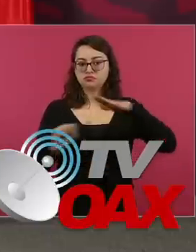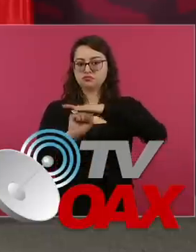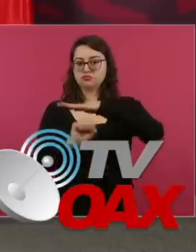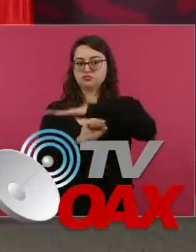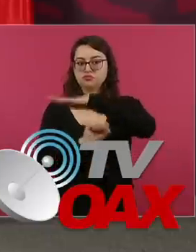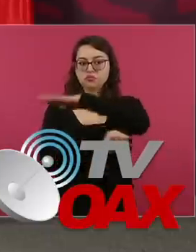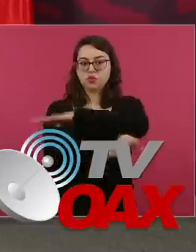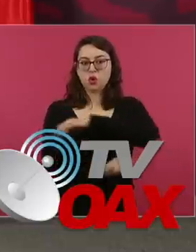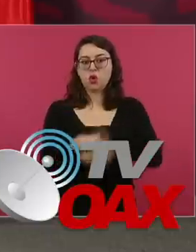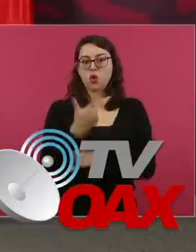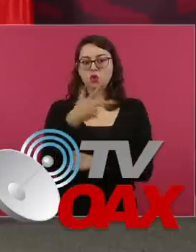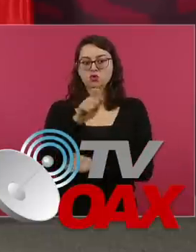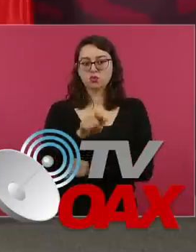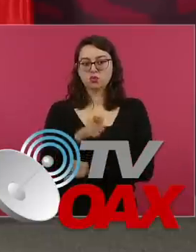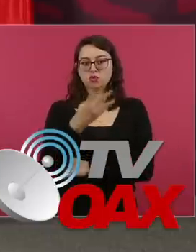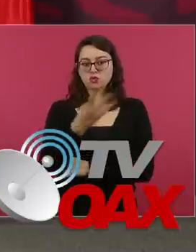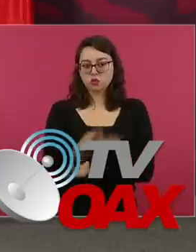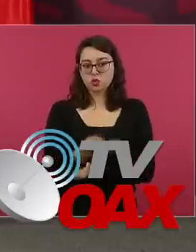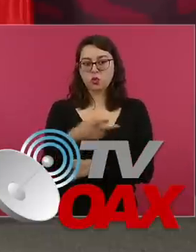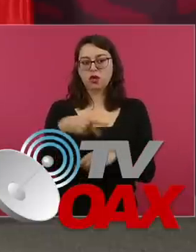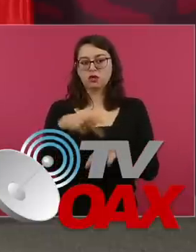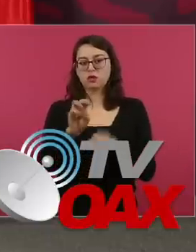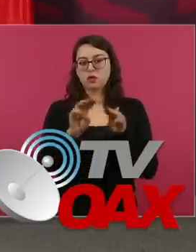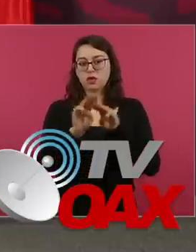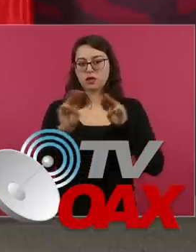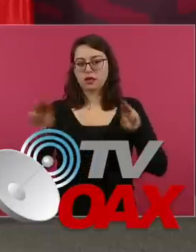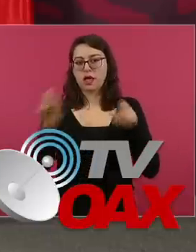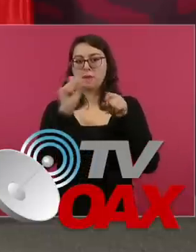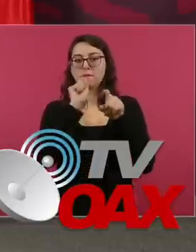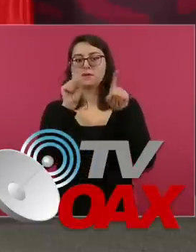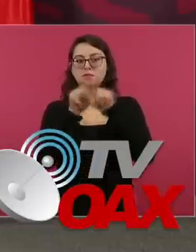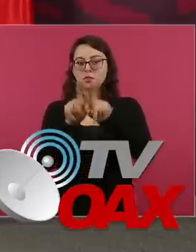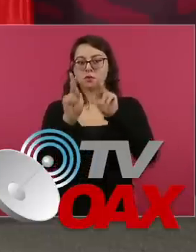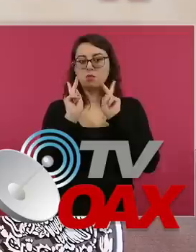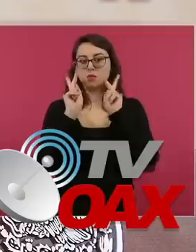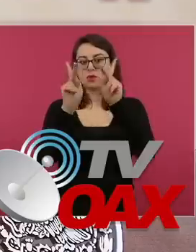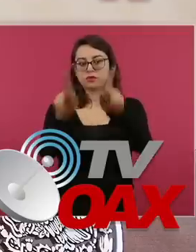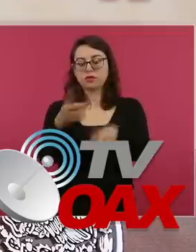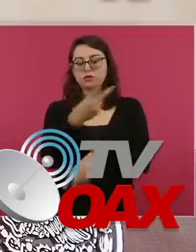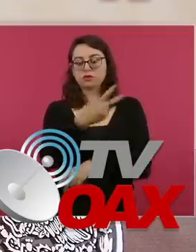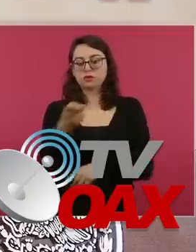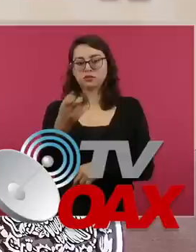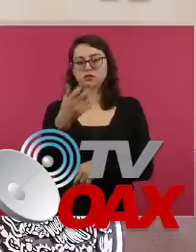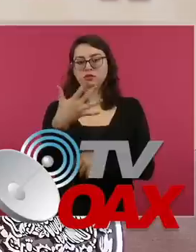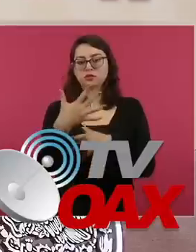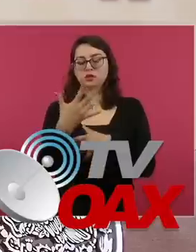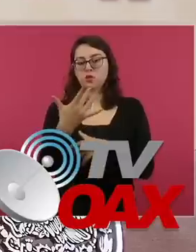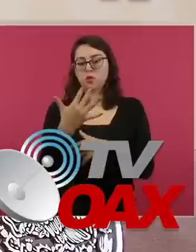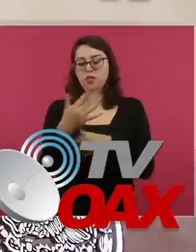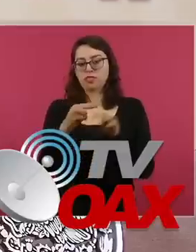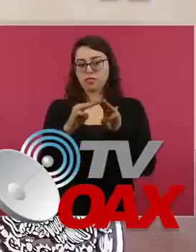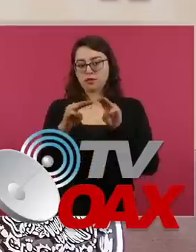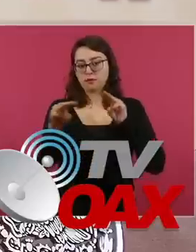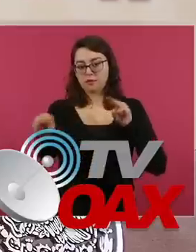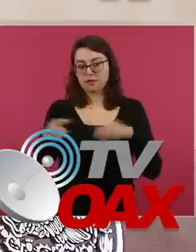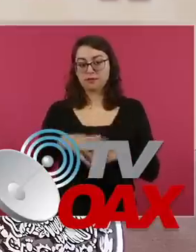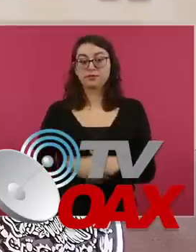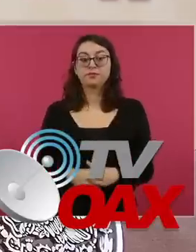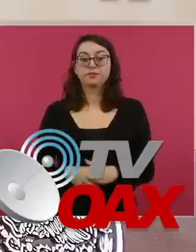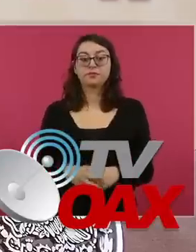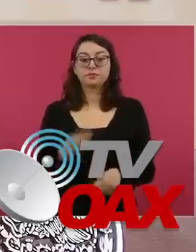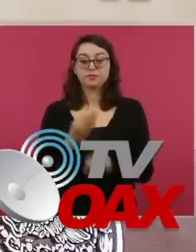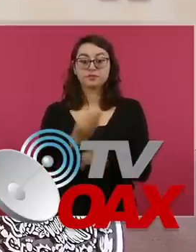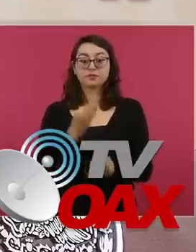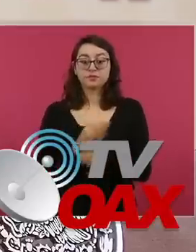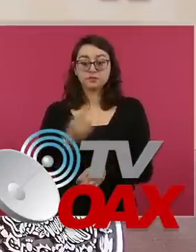de 8.4 kilómetros y un puente antirantado de 270 metros. Vamos a mostrar los avances del viaducto elevado.